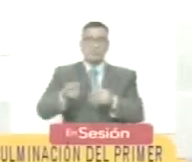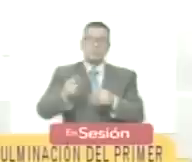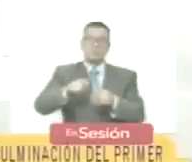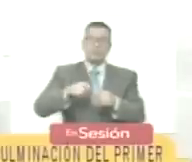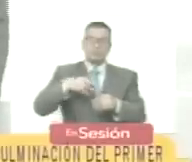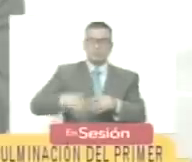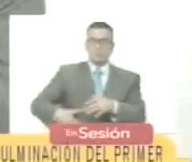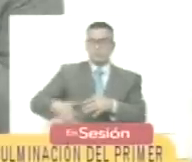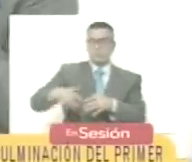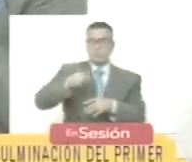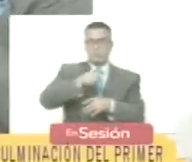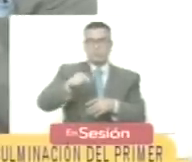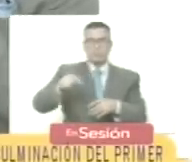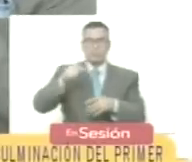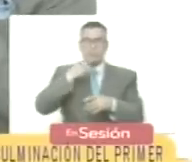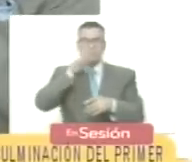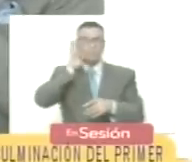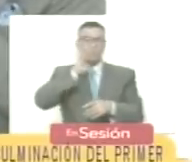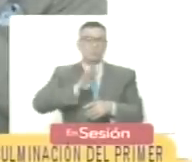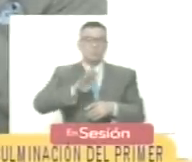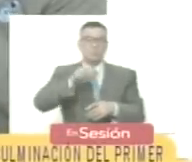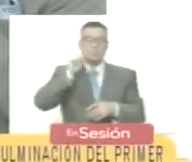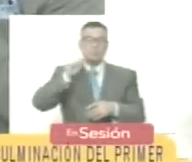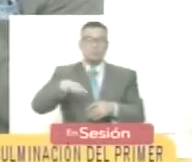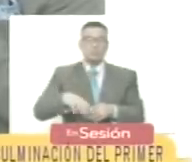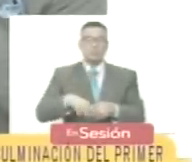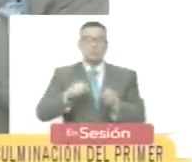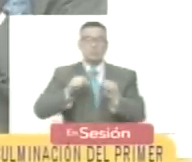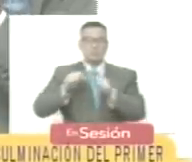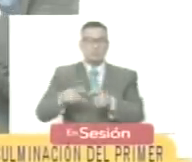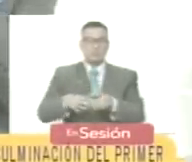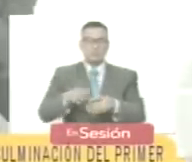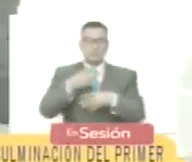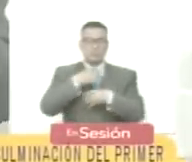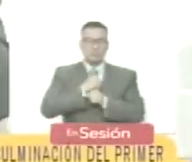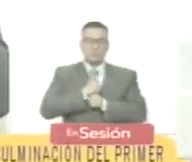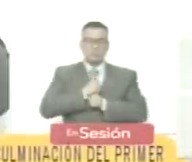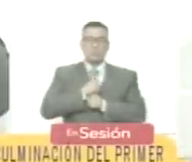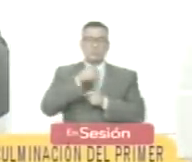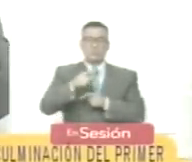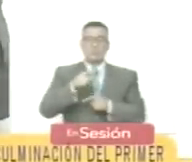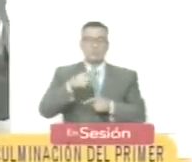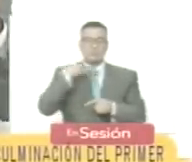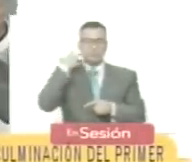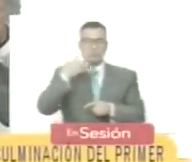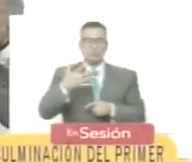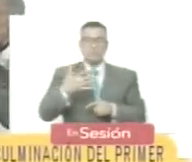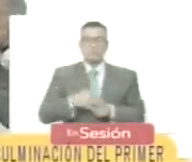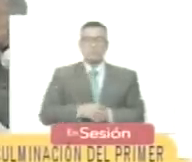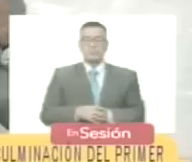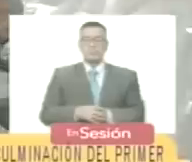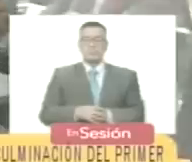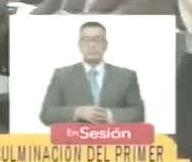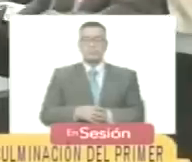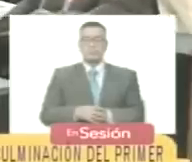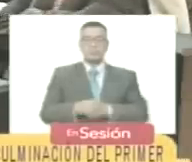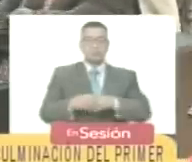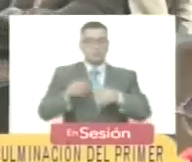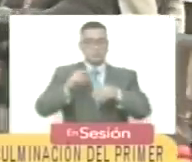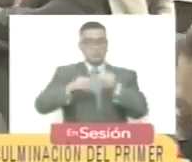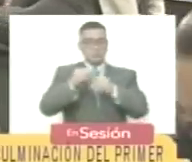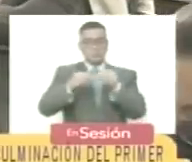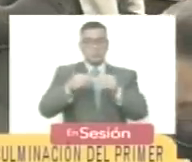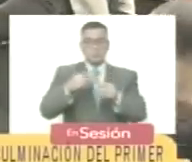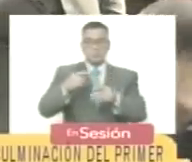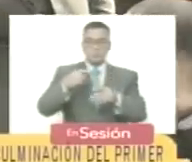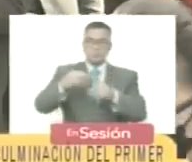los ricos es basura, es mezquindad, es miseria. La riqueza que se